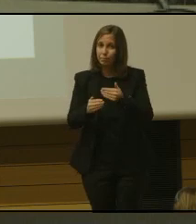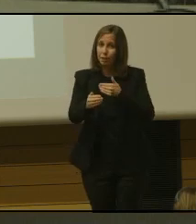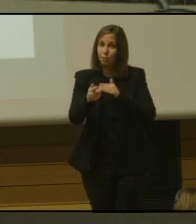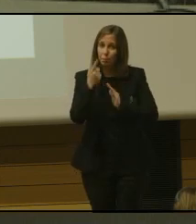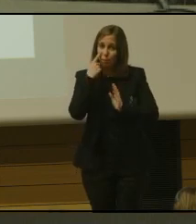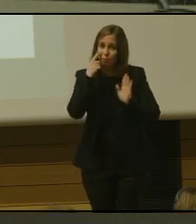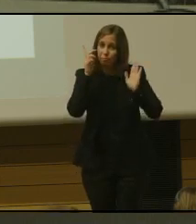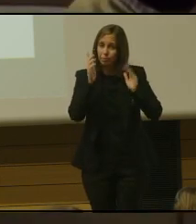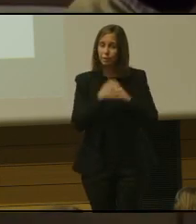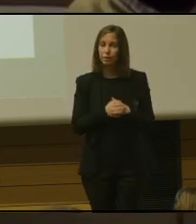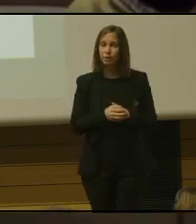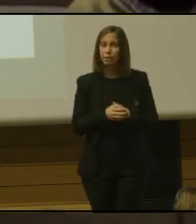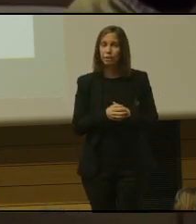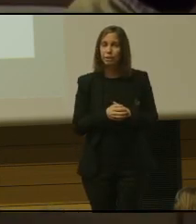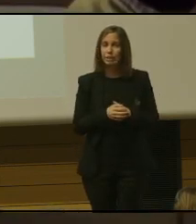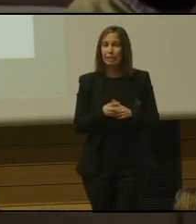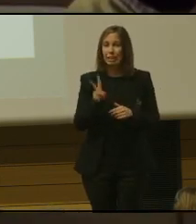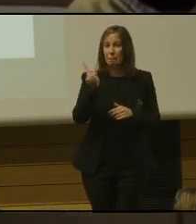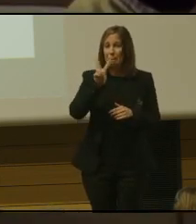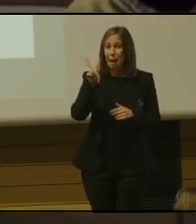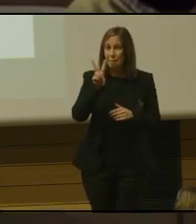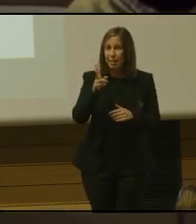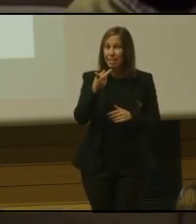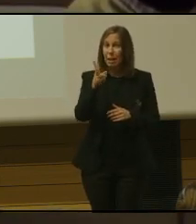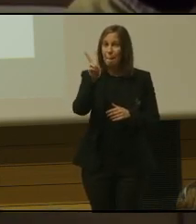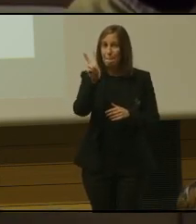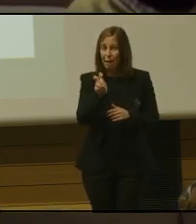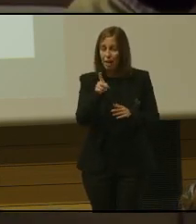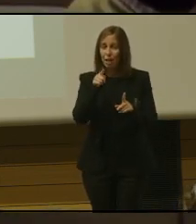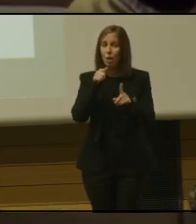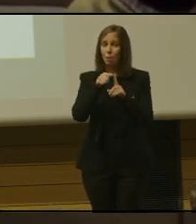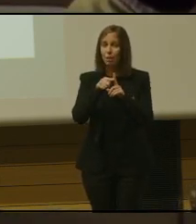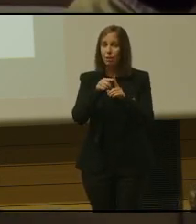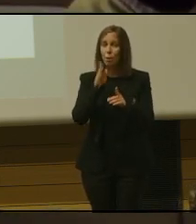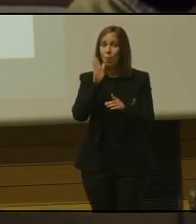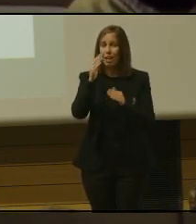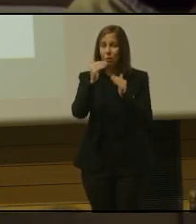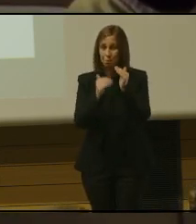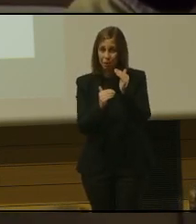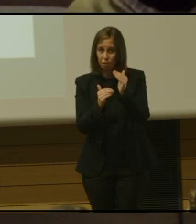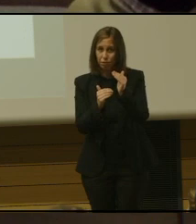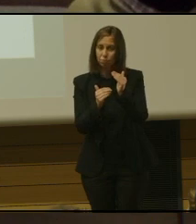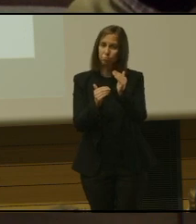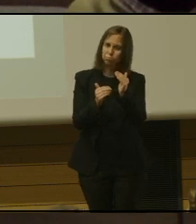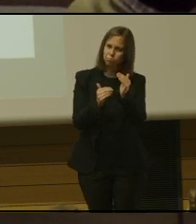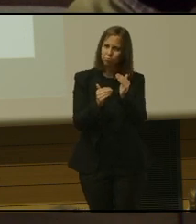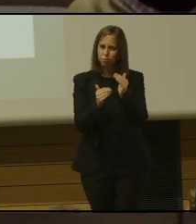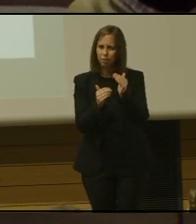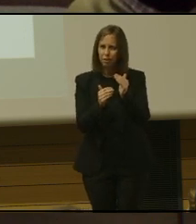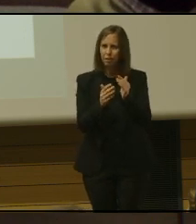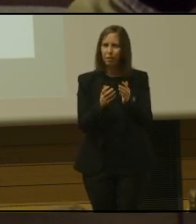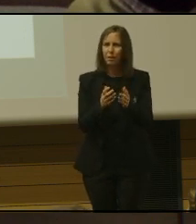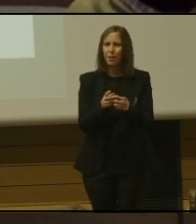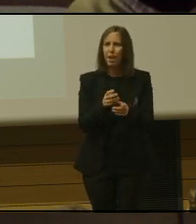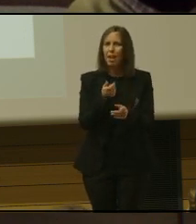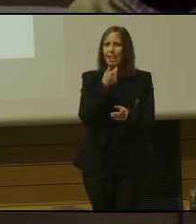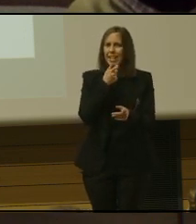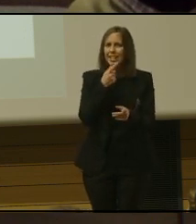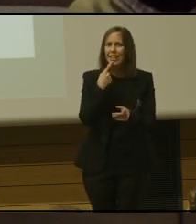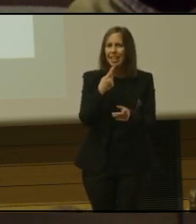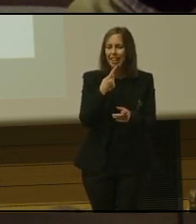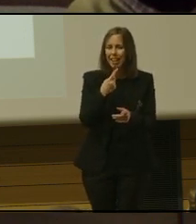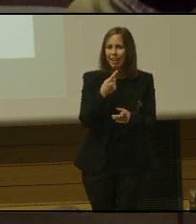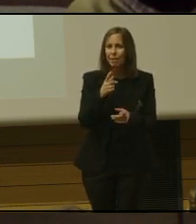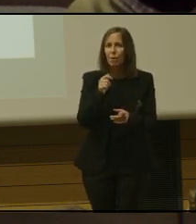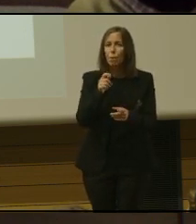sirven para una terapia de reducción de daños, que es mejor, como hacen los británicos, decirles a las mujeres embarazadas que fumen